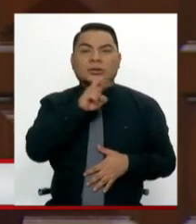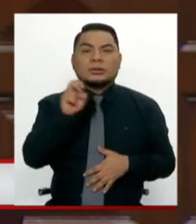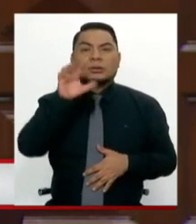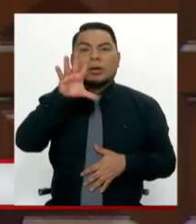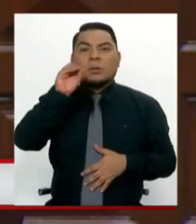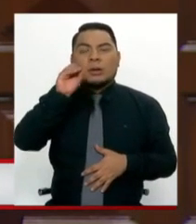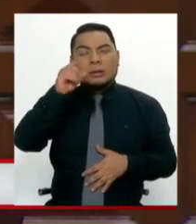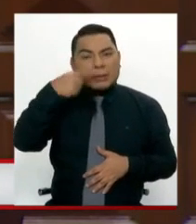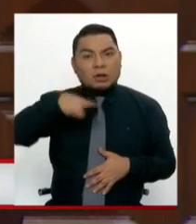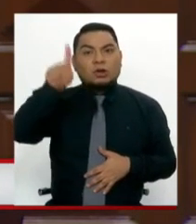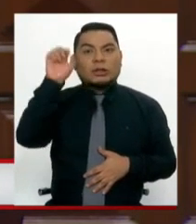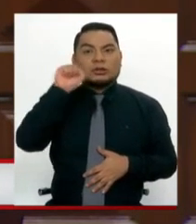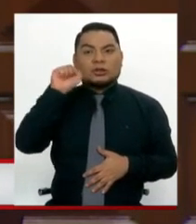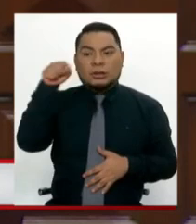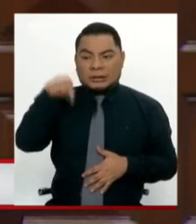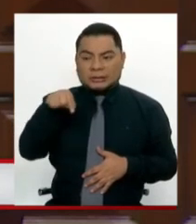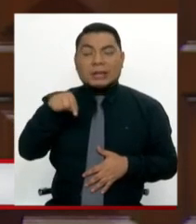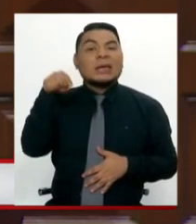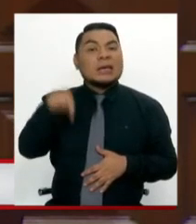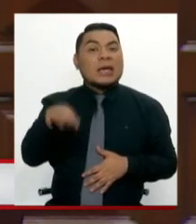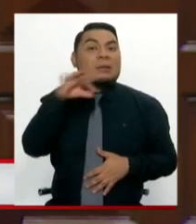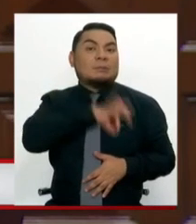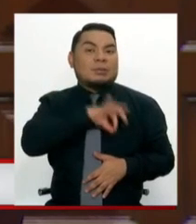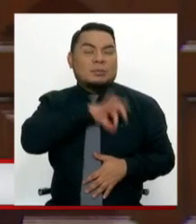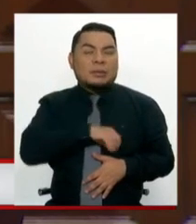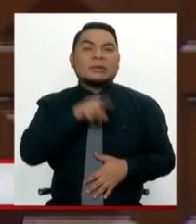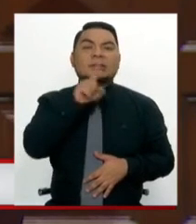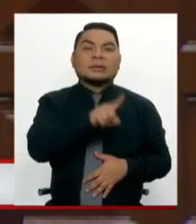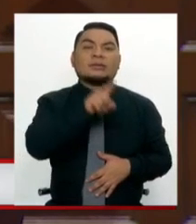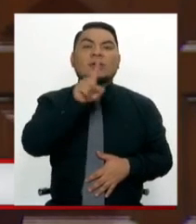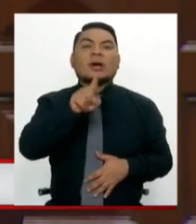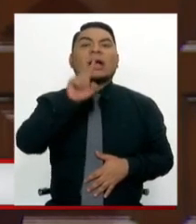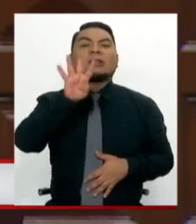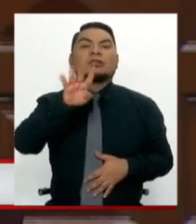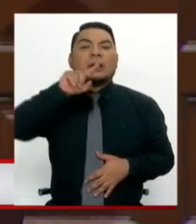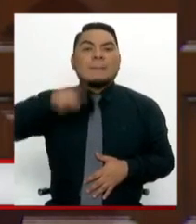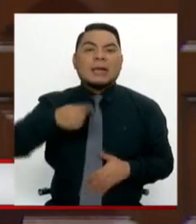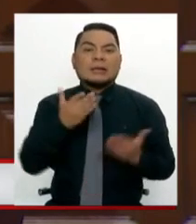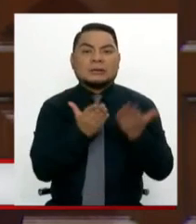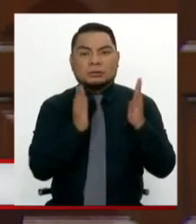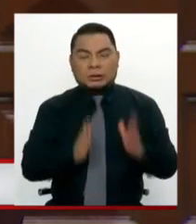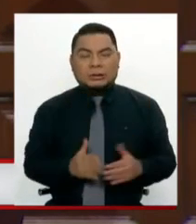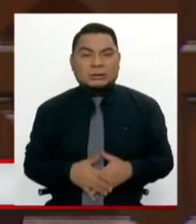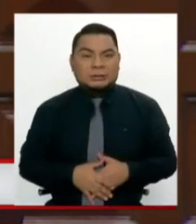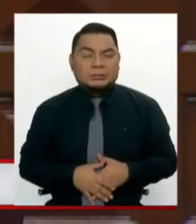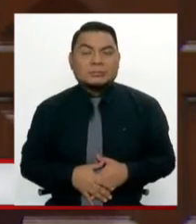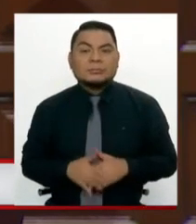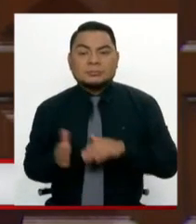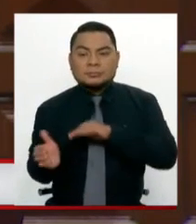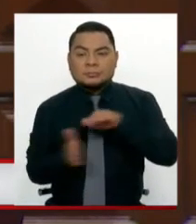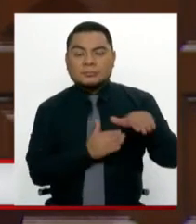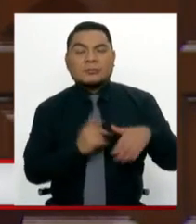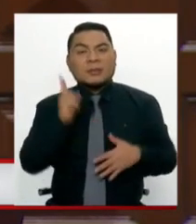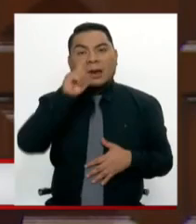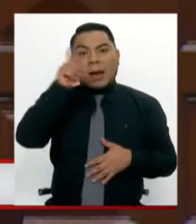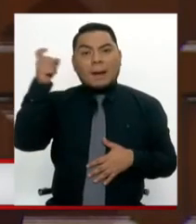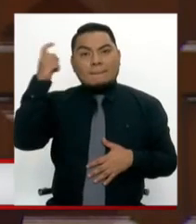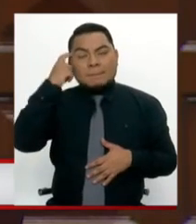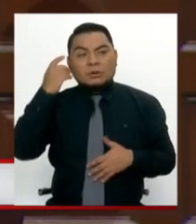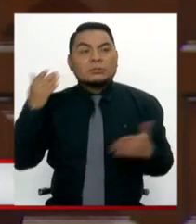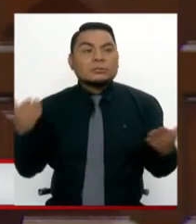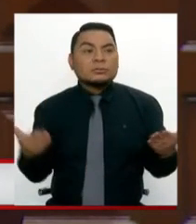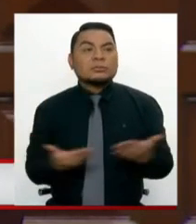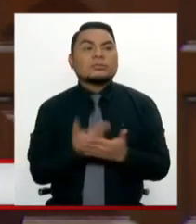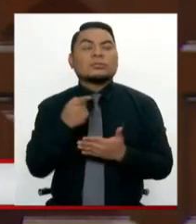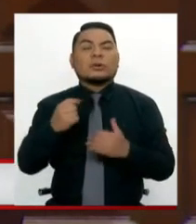4.250 millones de soles, que beneficiará a más de 114.000 estudiantes. Política de fomento e